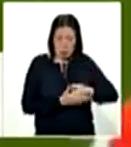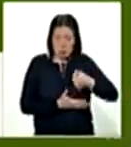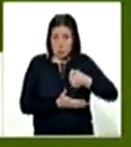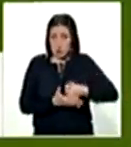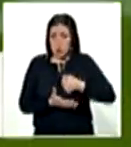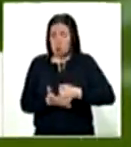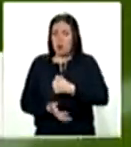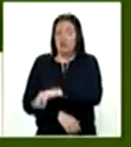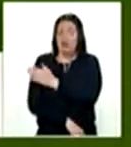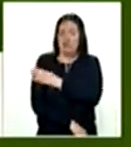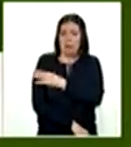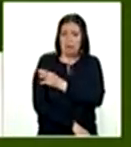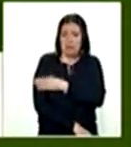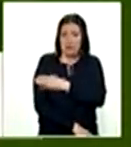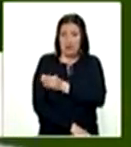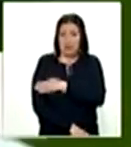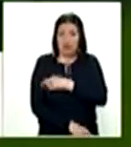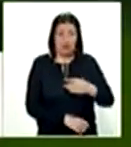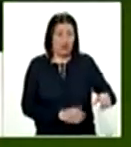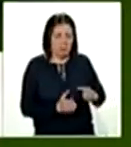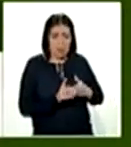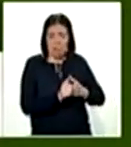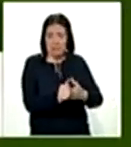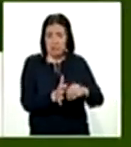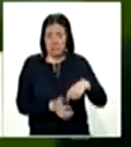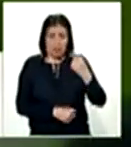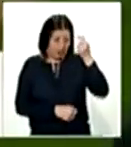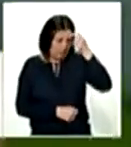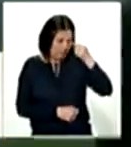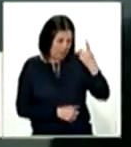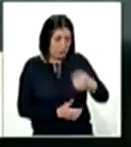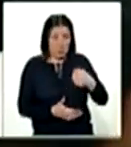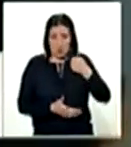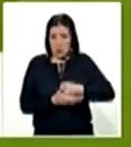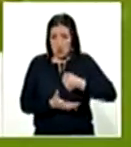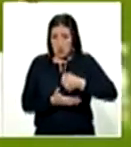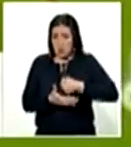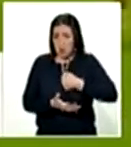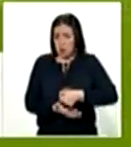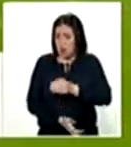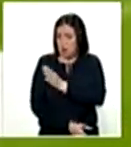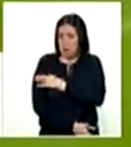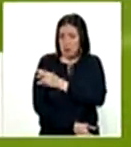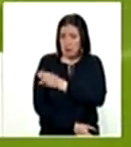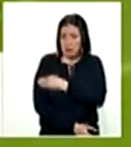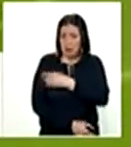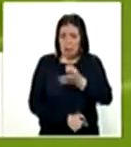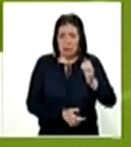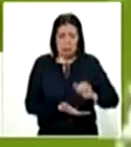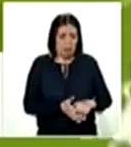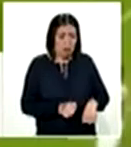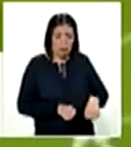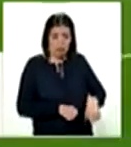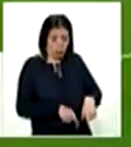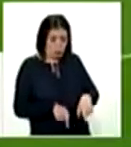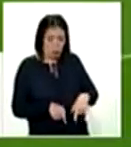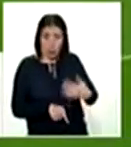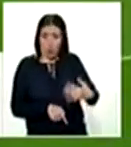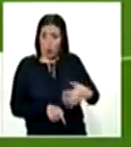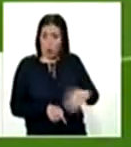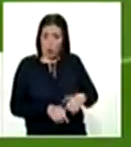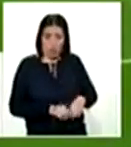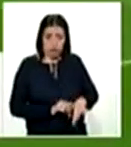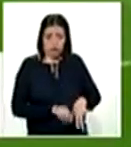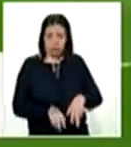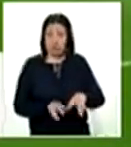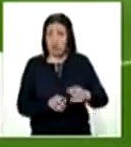capitán. Al conjuro de Paolo Guerrero, su aguerrido y tenaz capitán. Sus botines exhalan el fuego